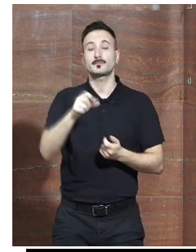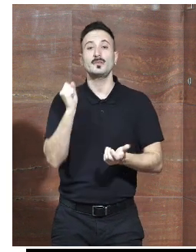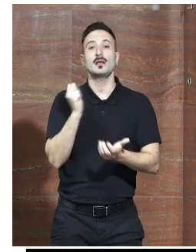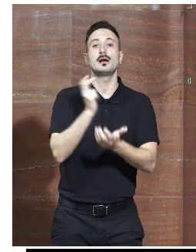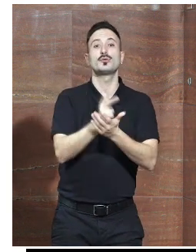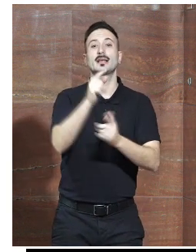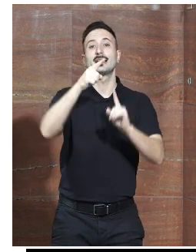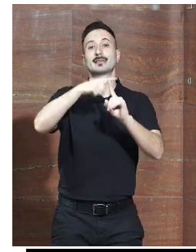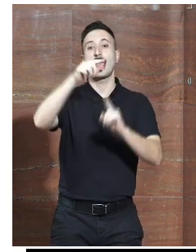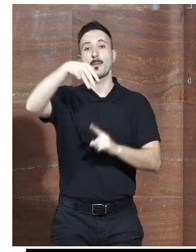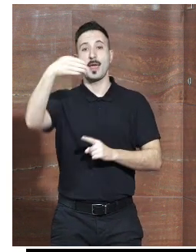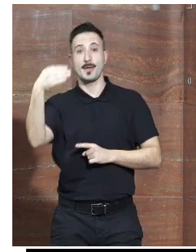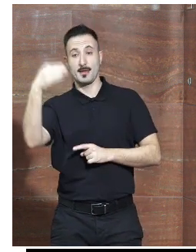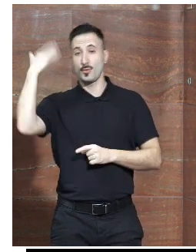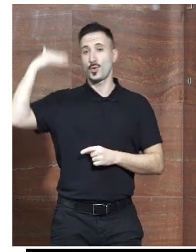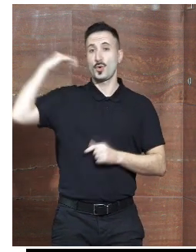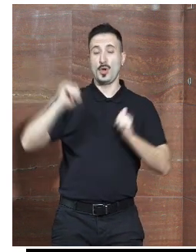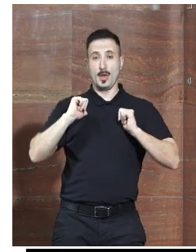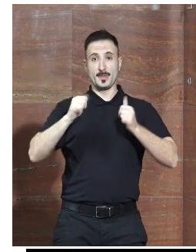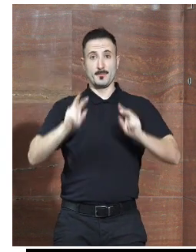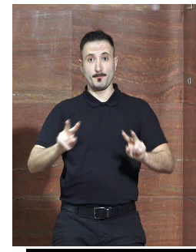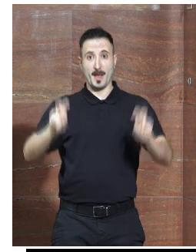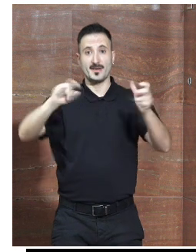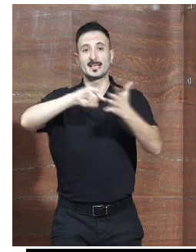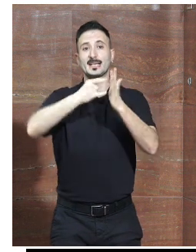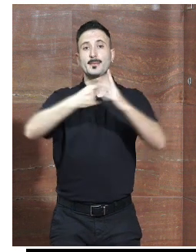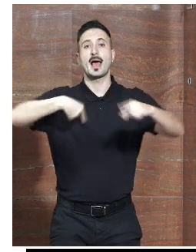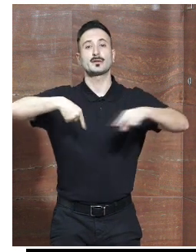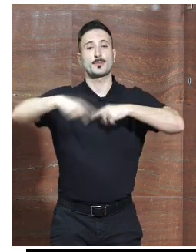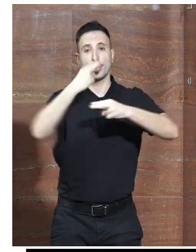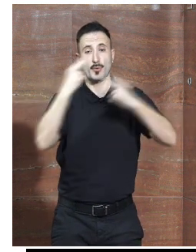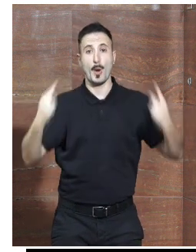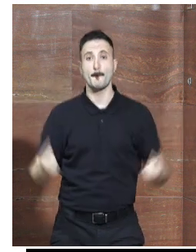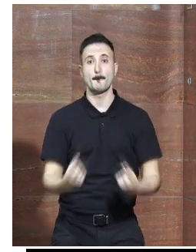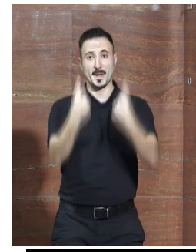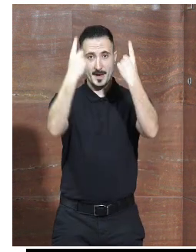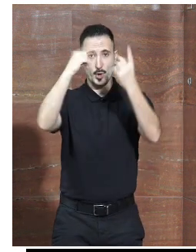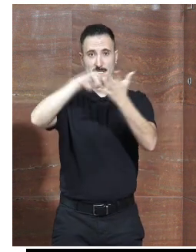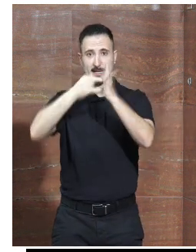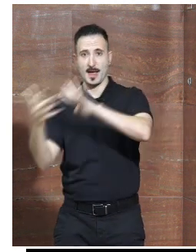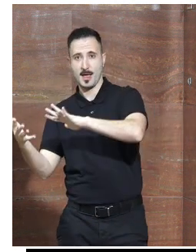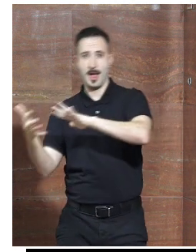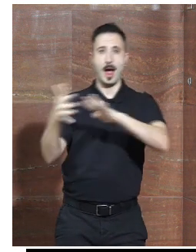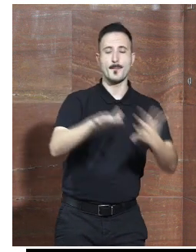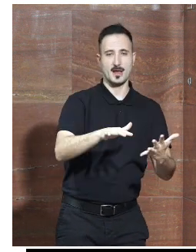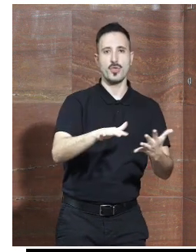TMB desde el inicio, y fuimos el primer sistema de transporte público que implementó este sistema, ¿no?